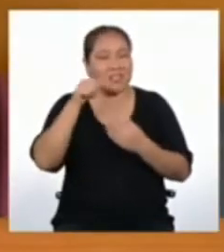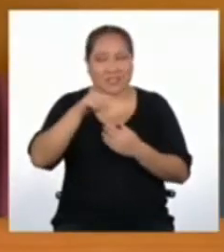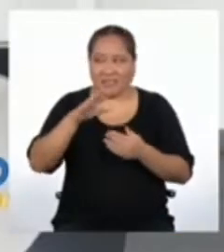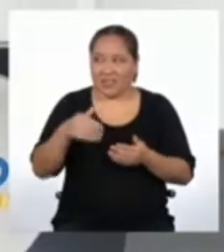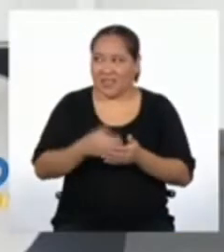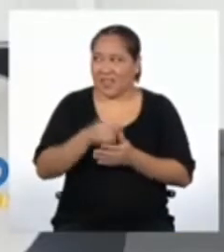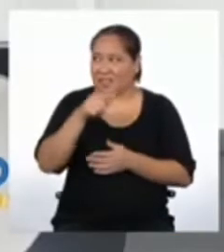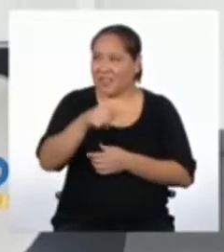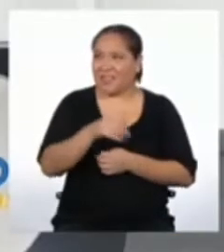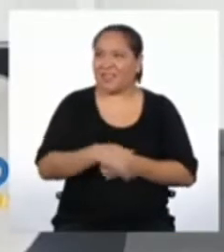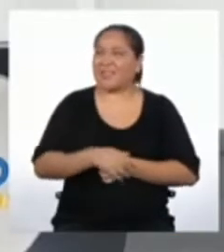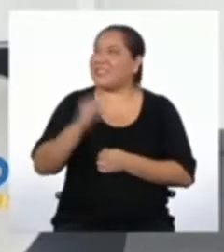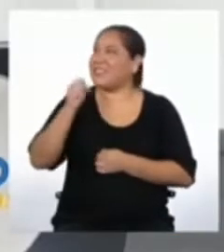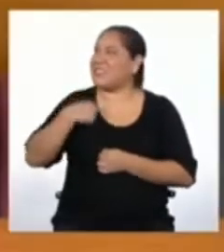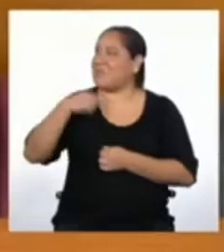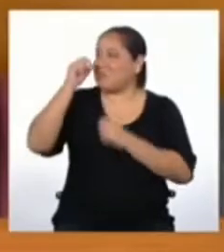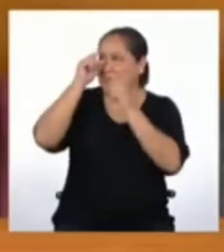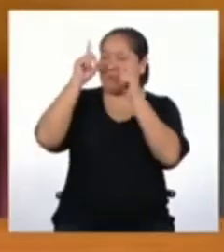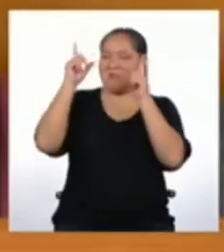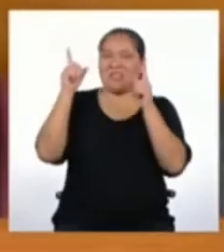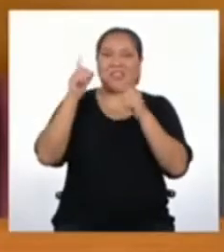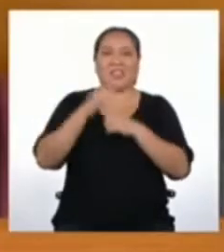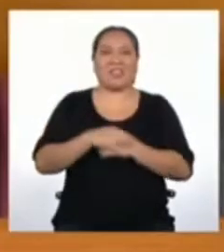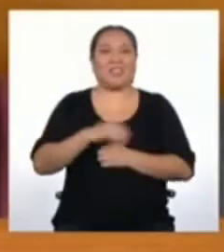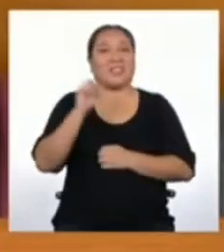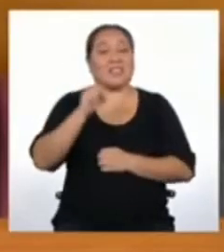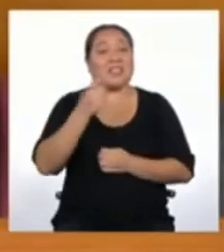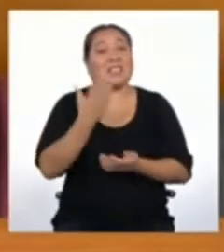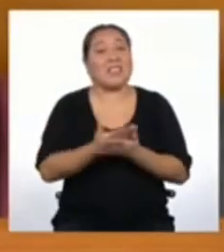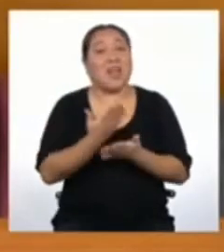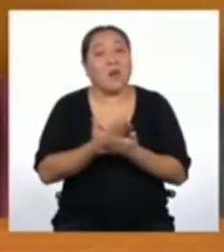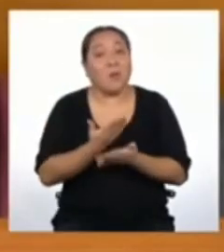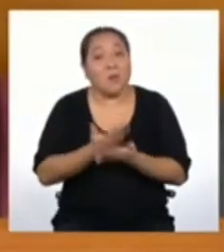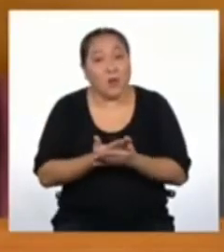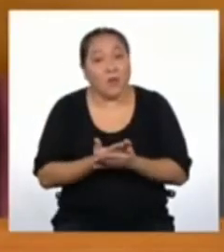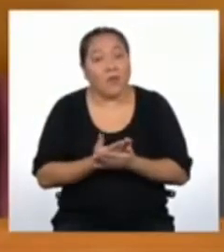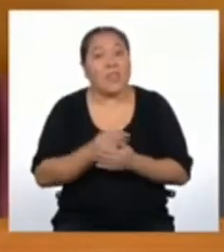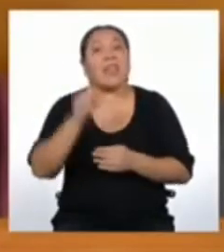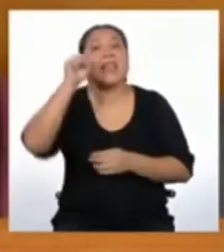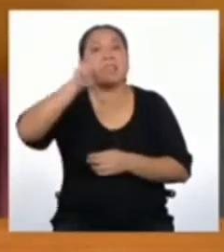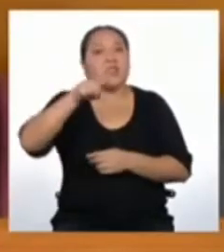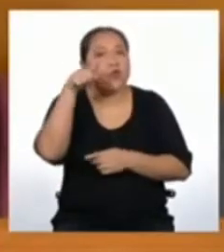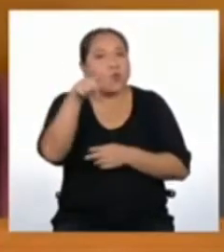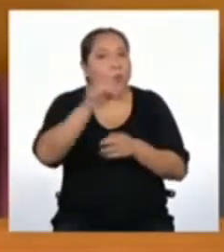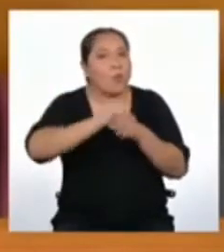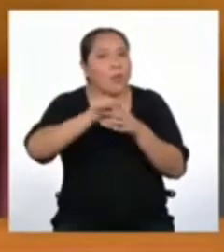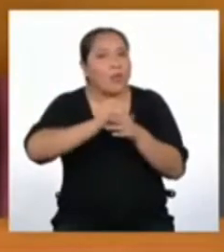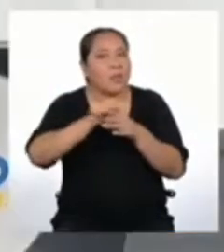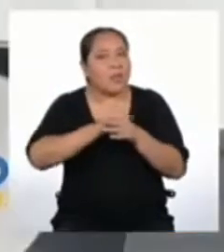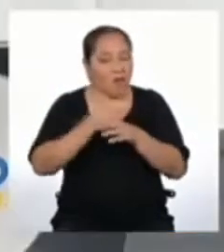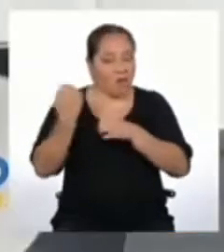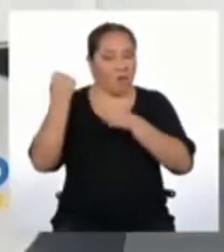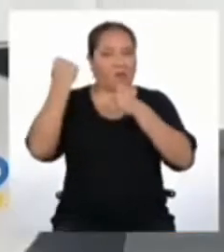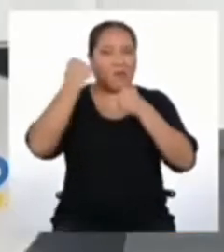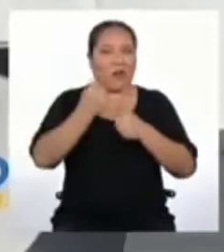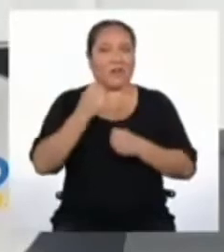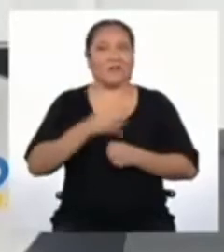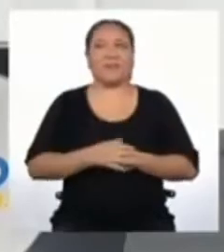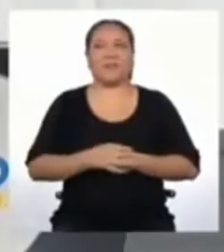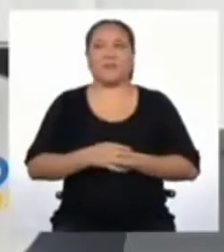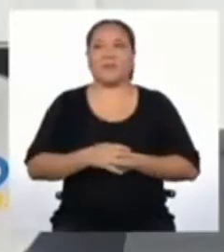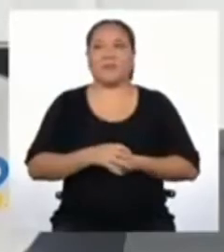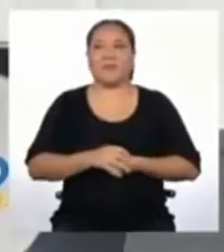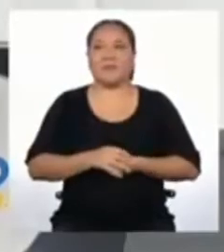te parece? ¡Me he sorprendido! Es la prueba de que la práctica solo te hace más fuerte.